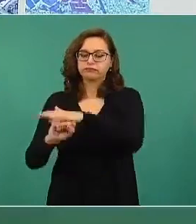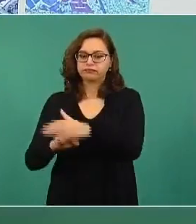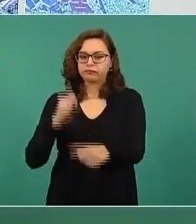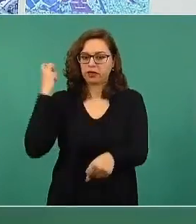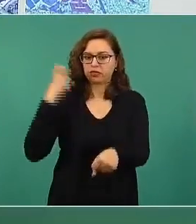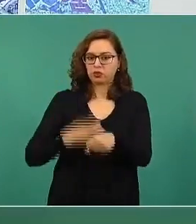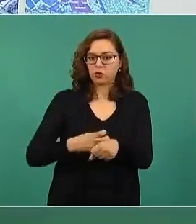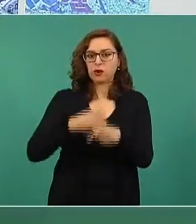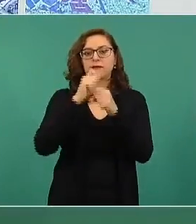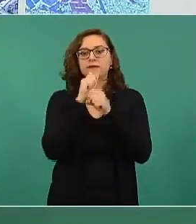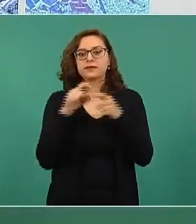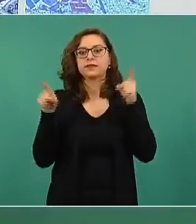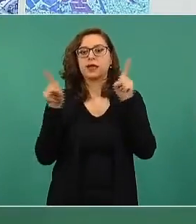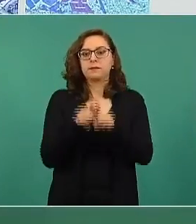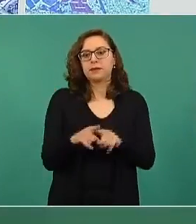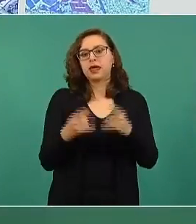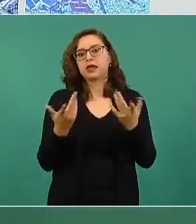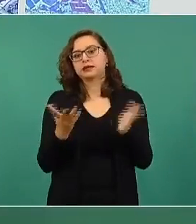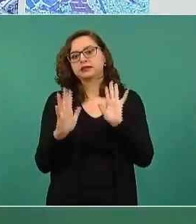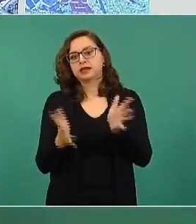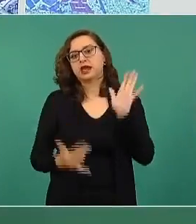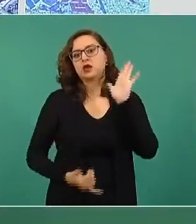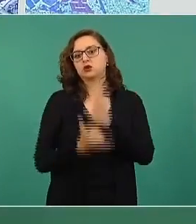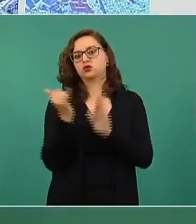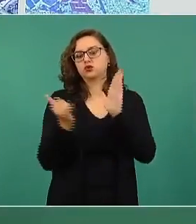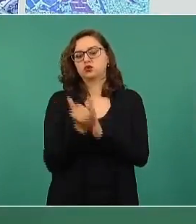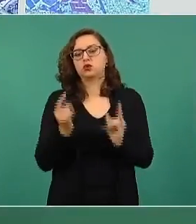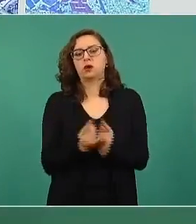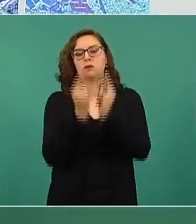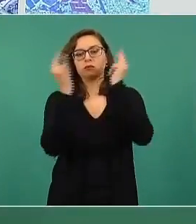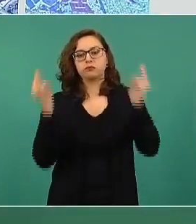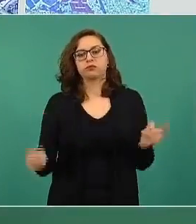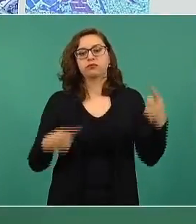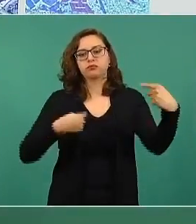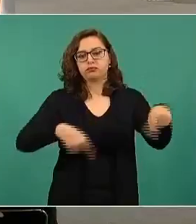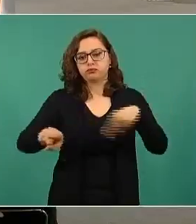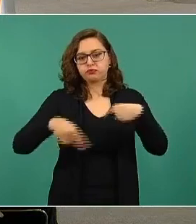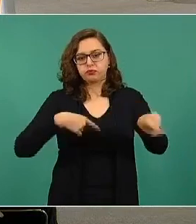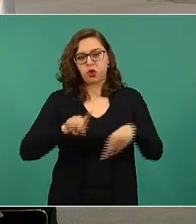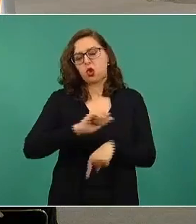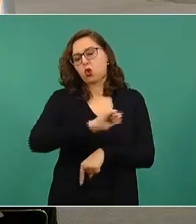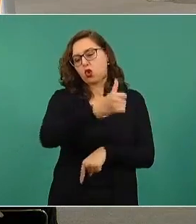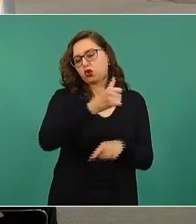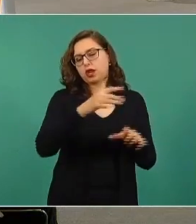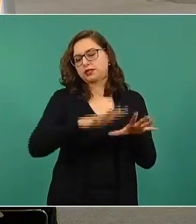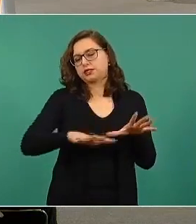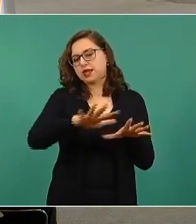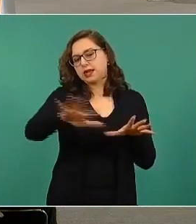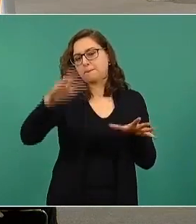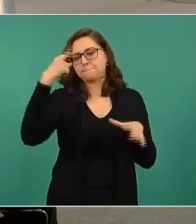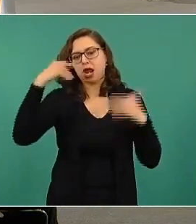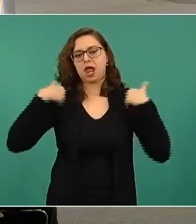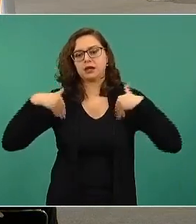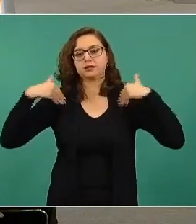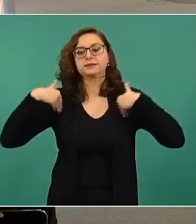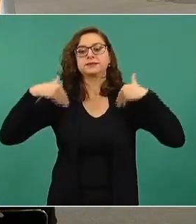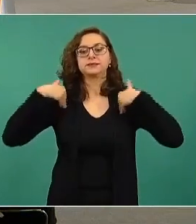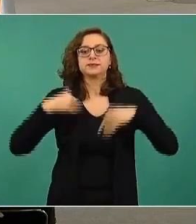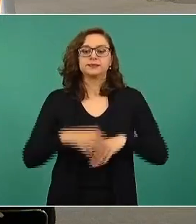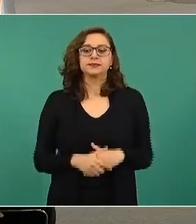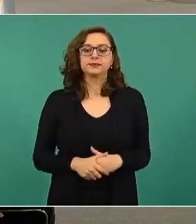pues estos campos de fútbol y otros equipamientos, espacios públicos. Siguiente lámina. Tenemos